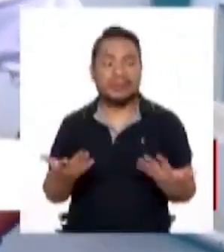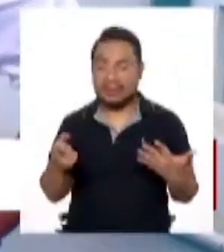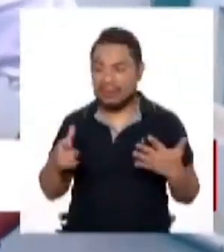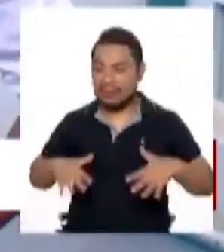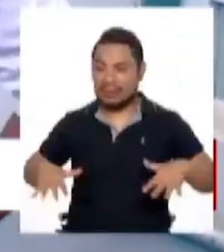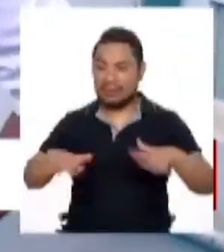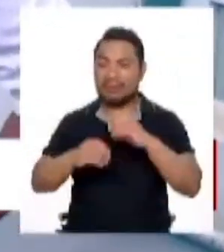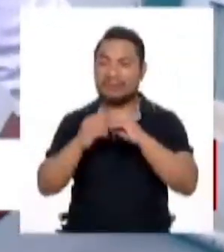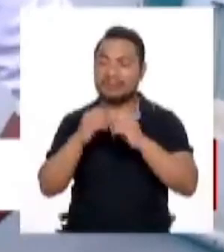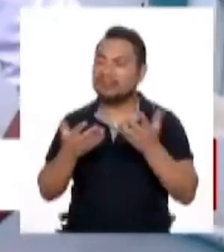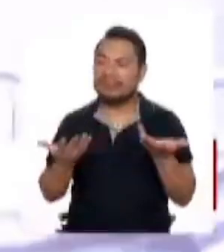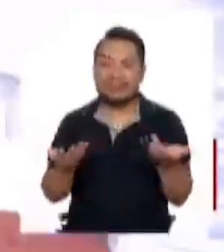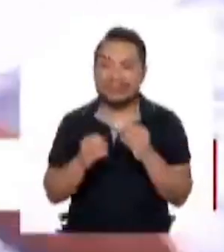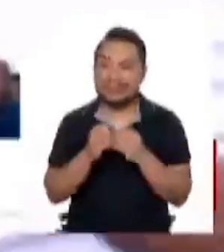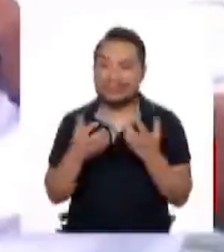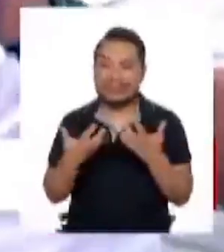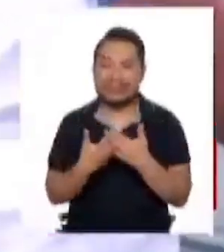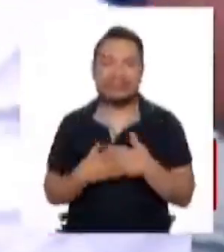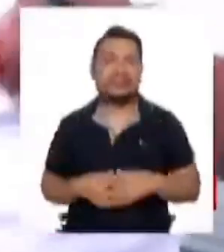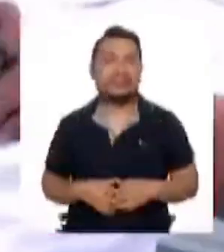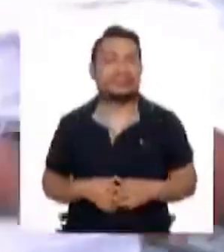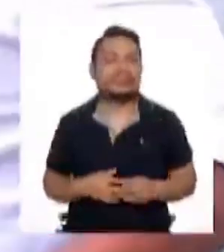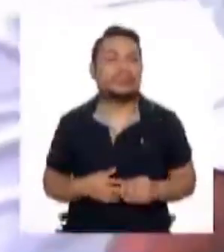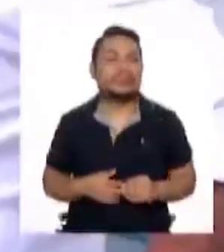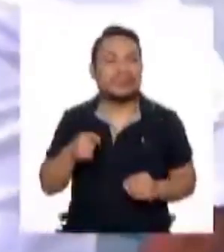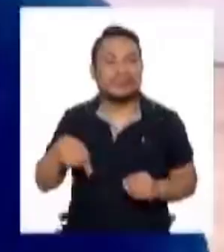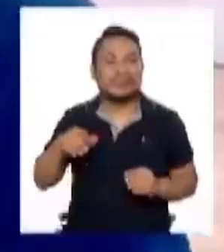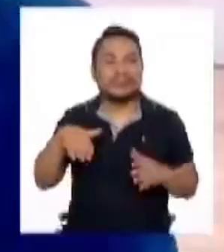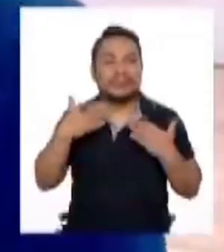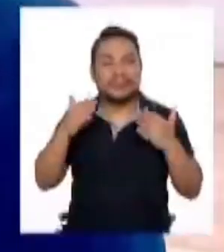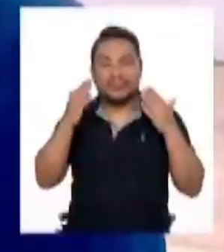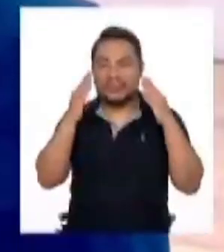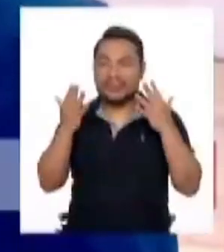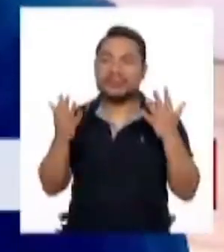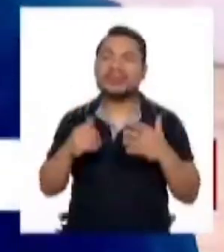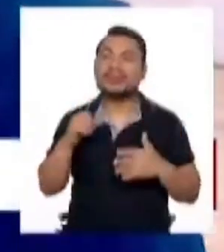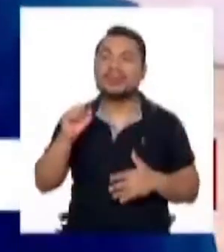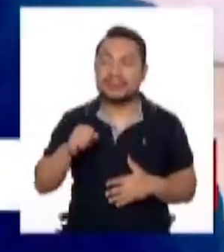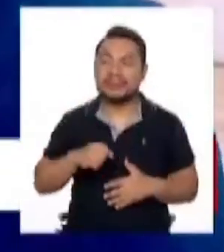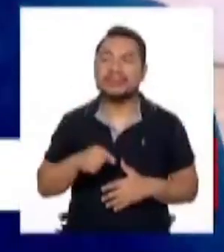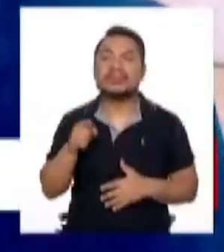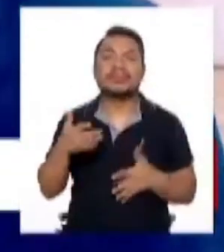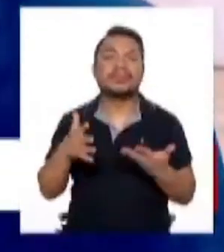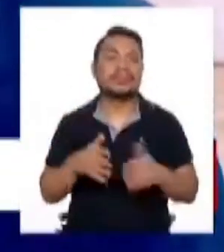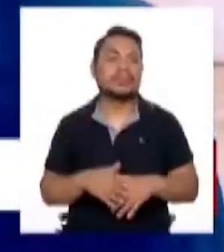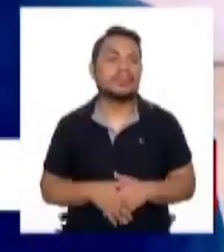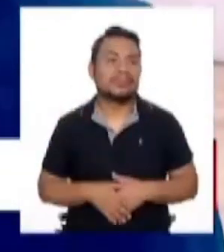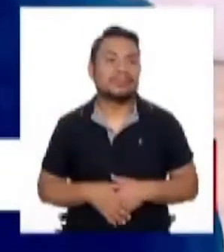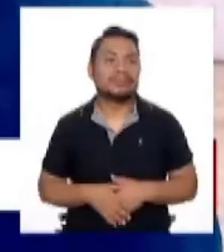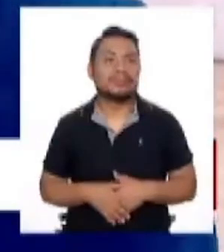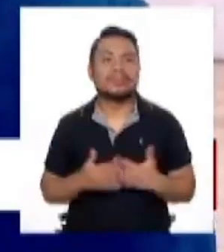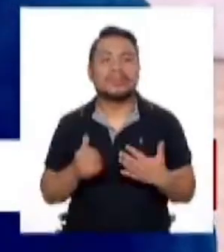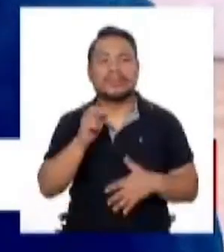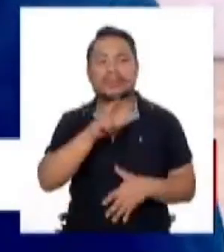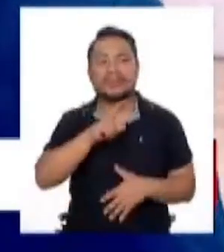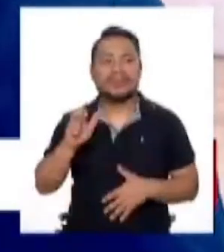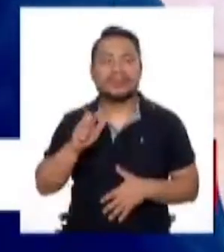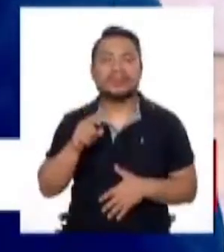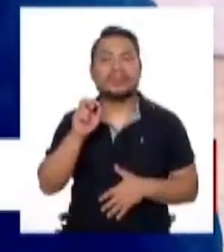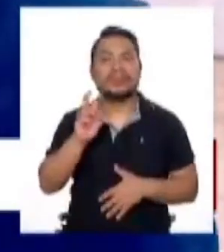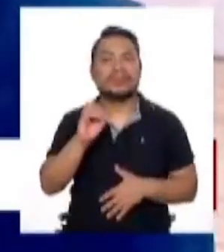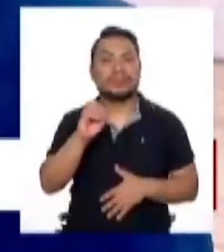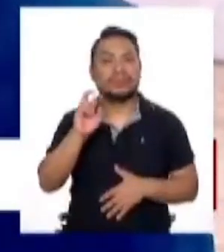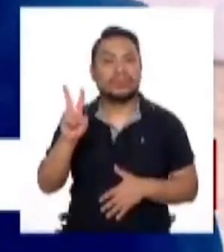cuanto a infraestructura no se ajustan. Otro pendiente por atender. Sí. En el Callao tenemos alrededor de poco más de 302